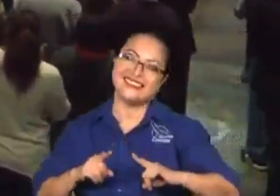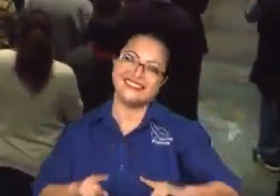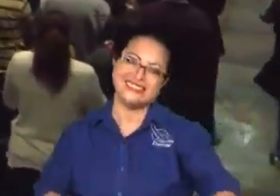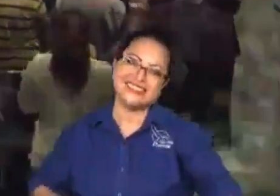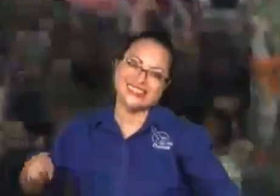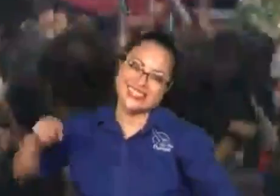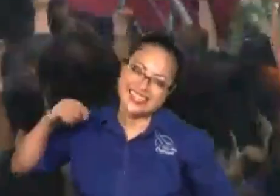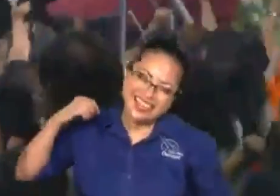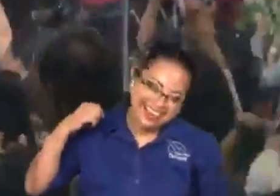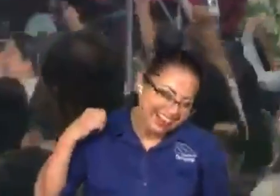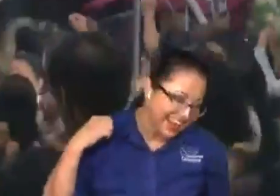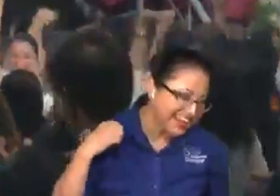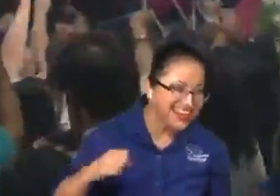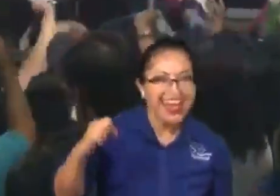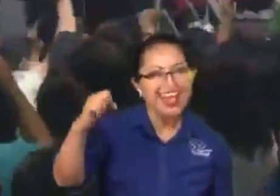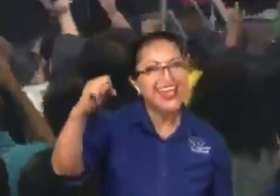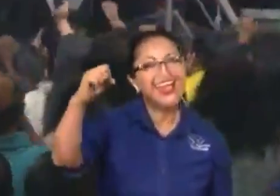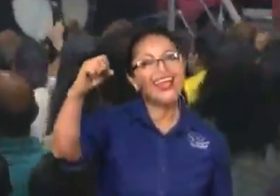gózate.